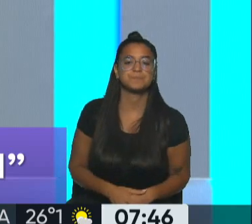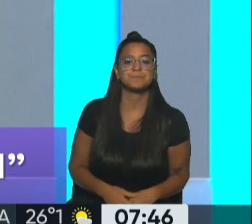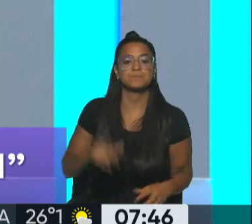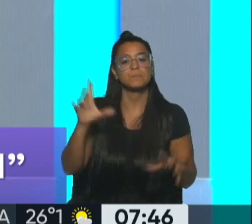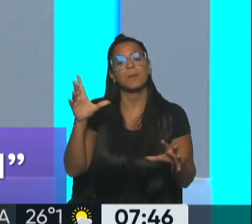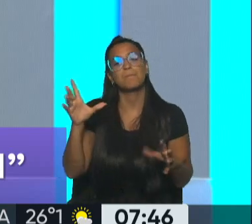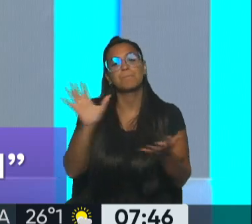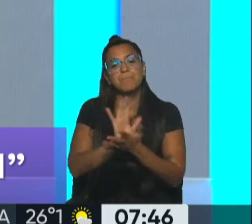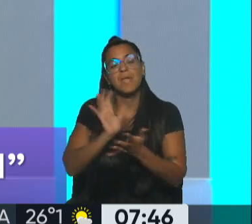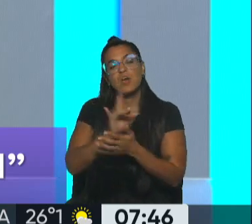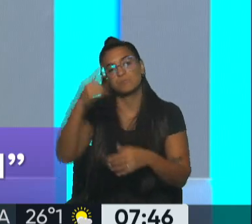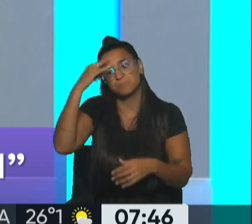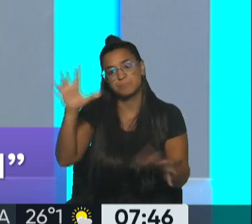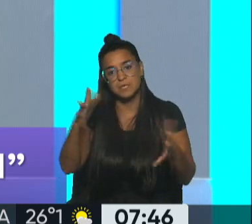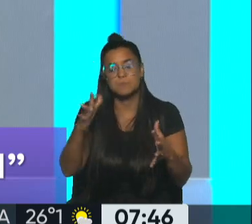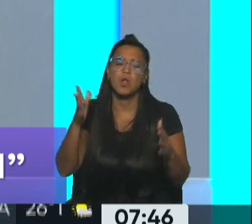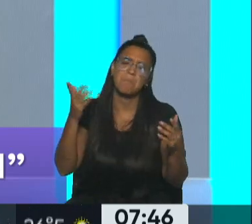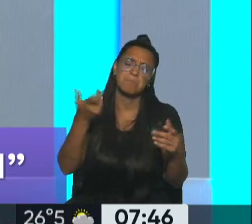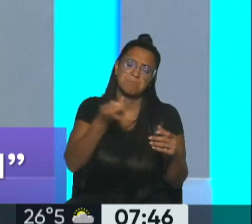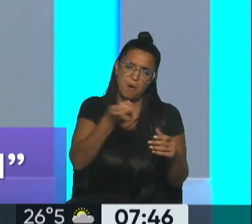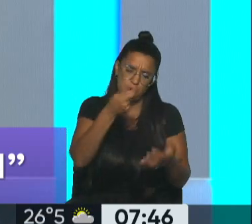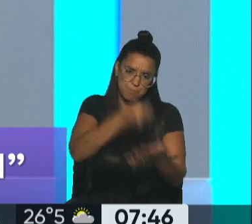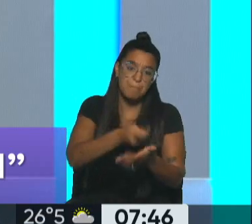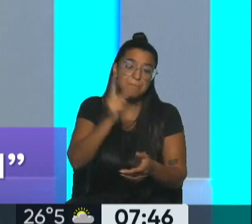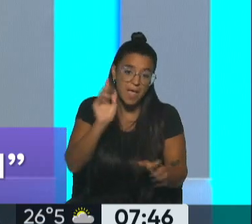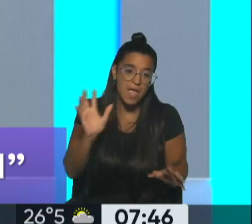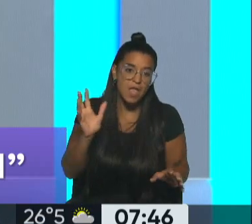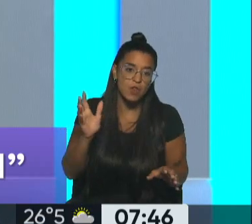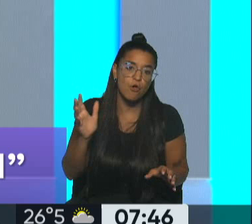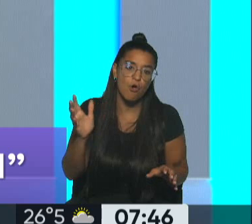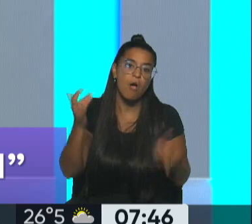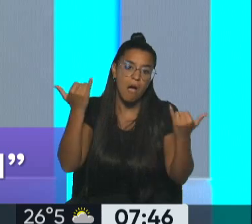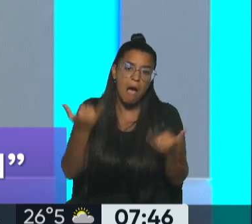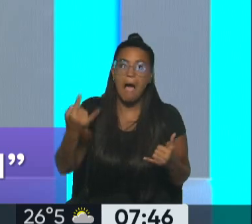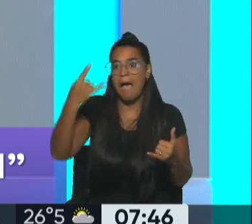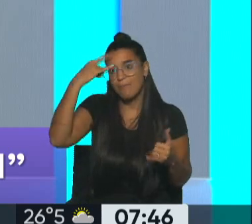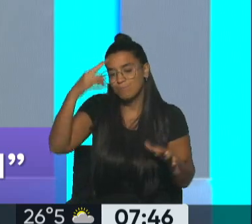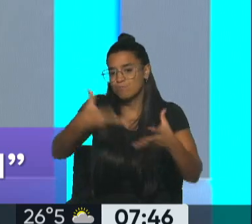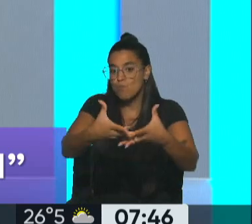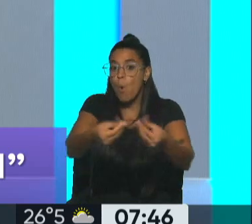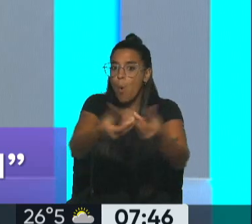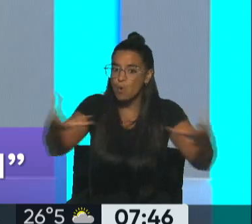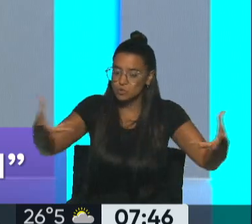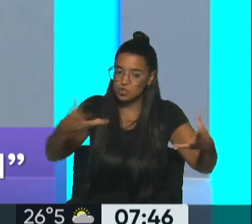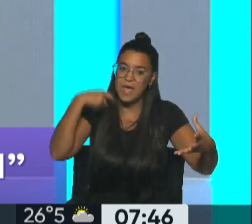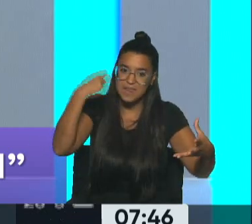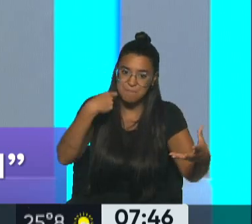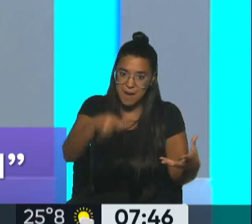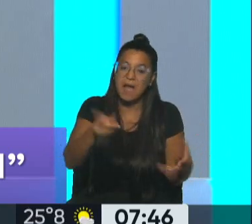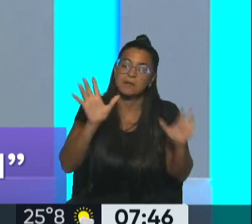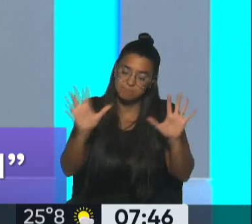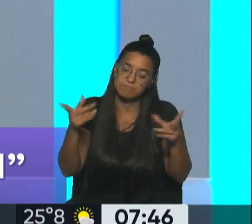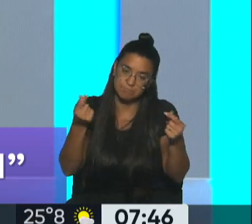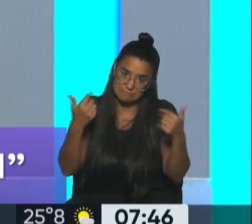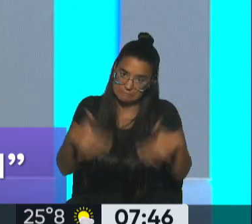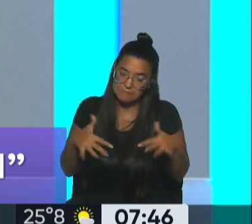número del ganado es un número menor Pero hay rodeos de mucha cantidad de animales donde esto es un